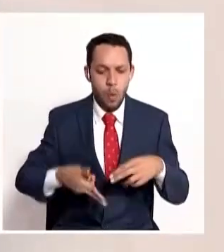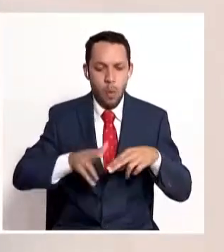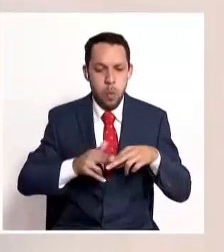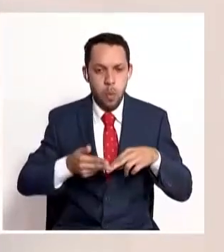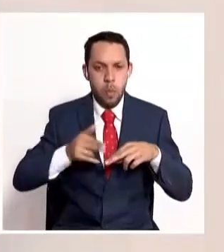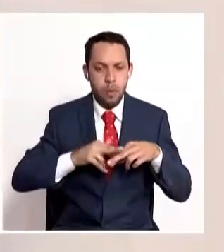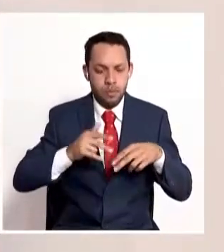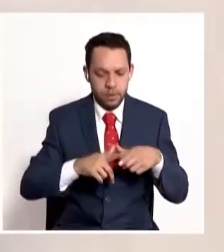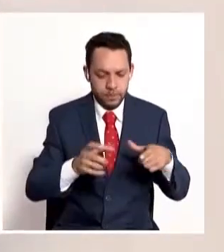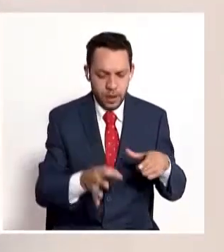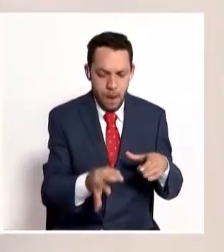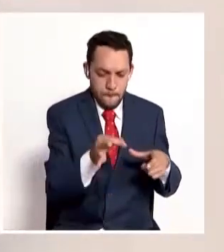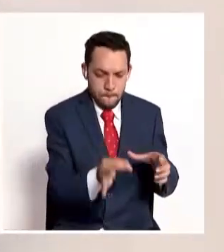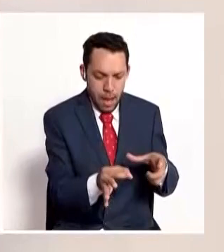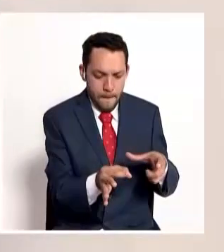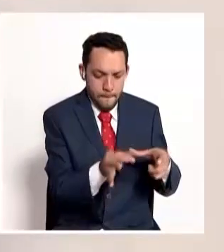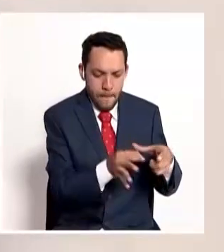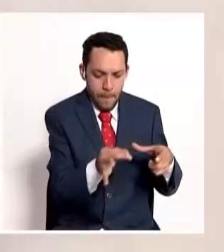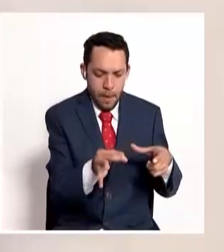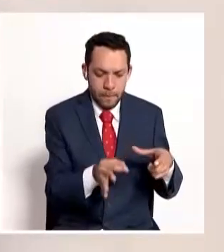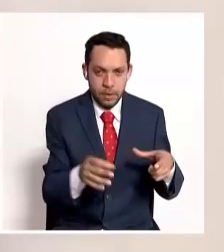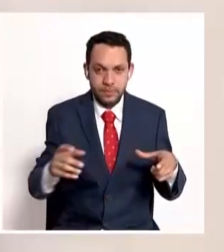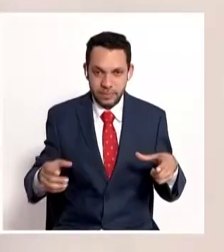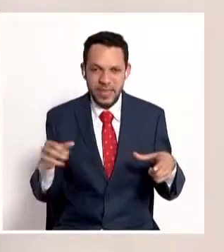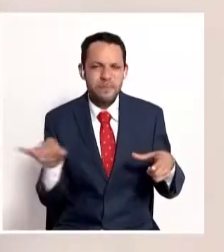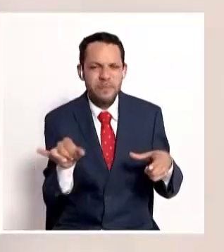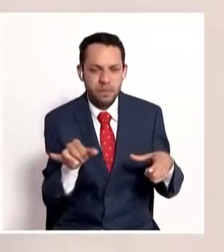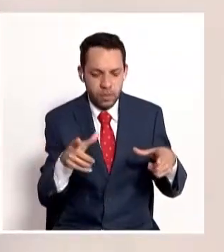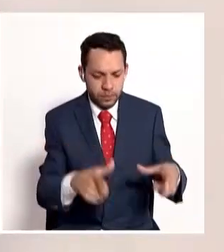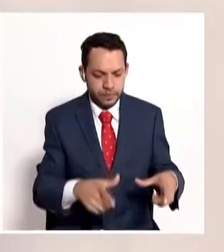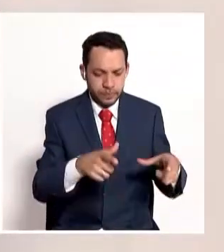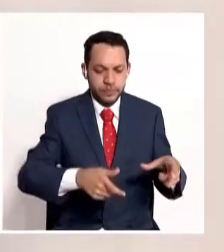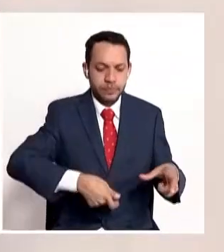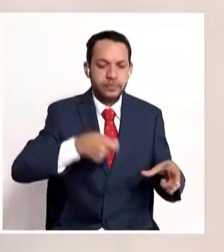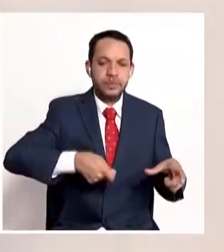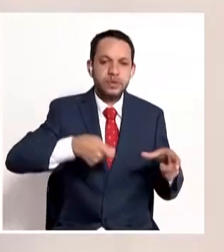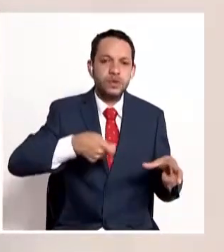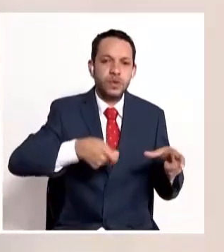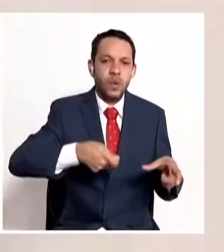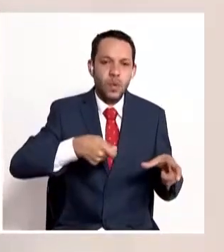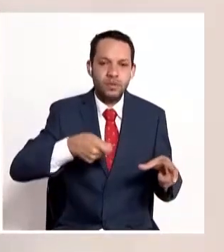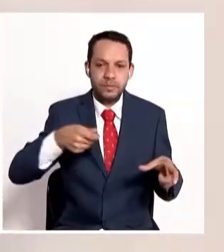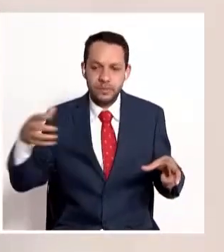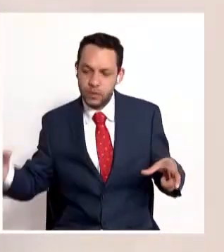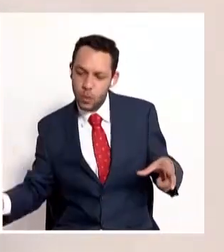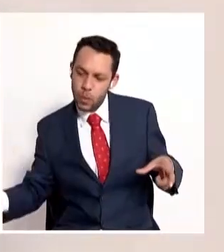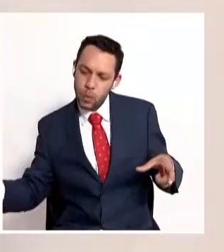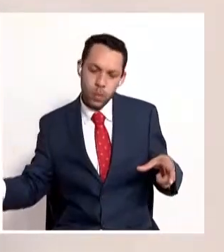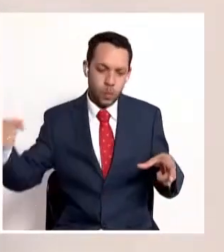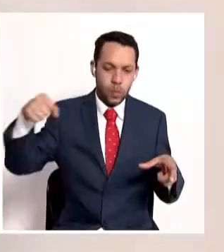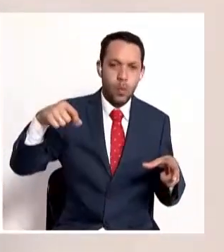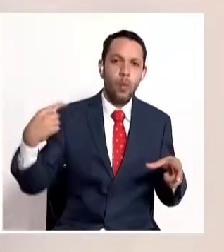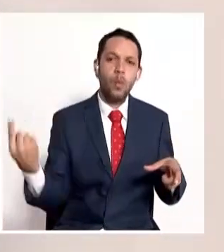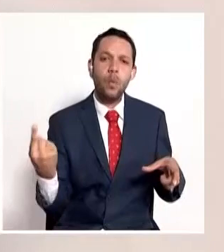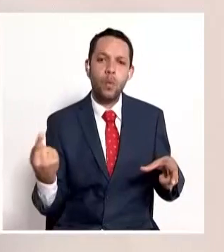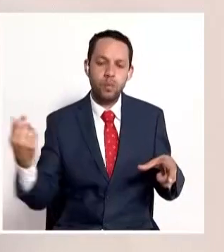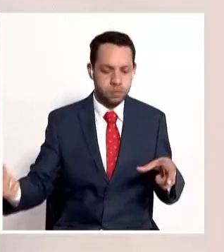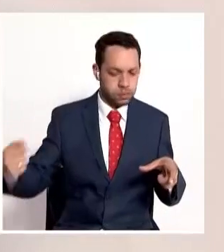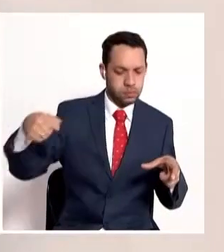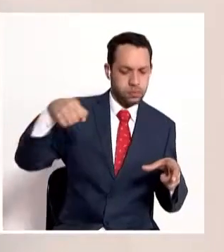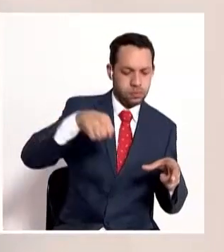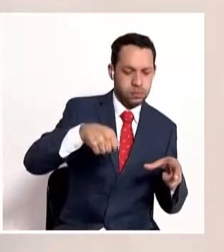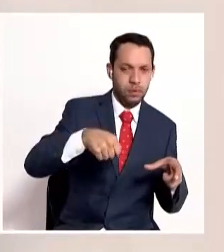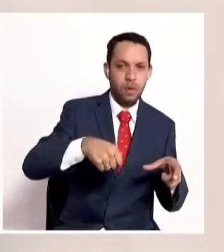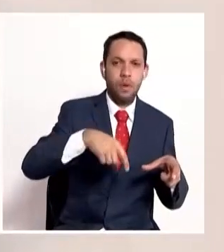y cuando yo enzo el jugo no es cierto cuando me como ese por ese roto se va en sustancias que dice que no deberían pasar